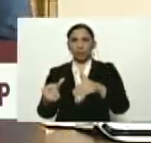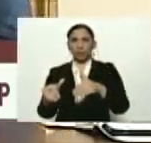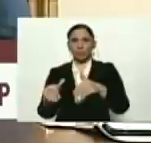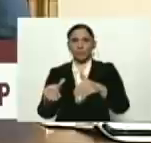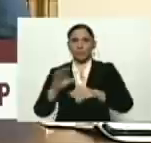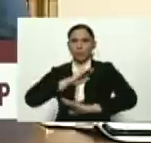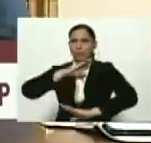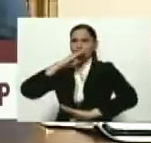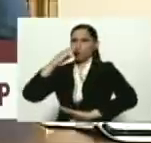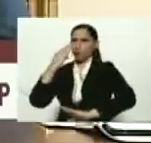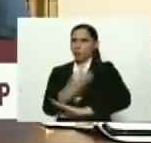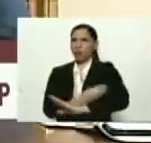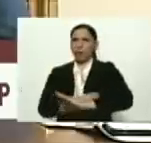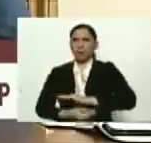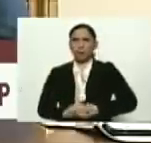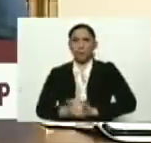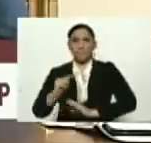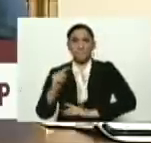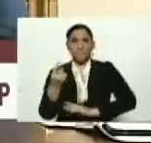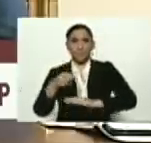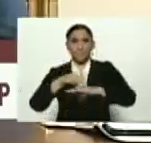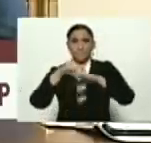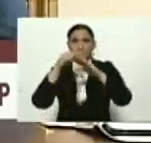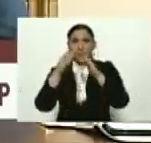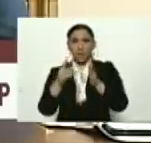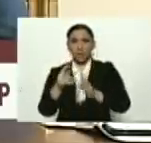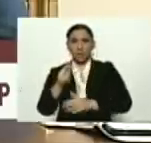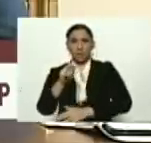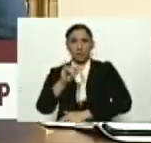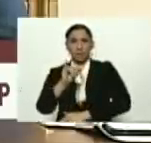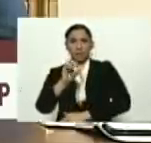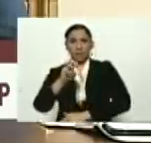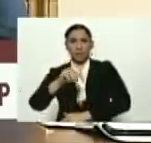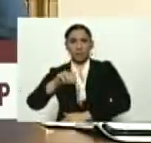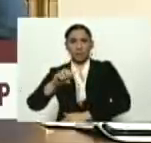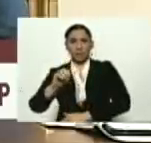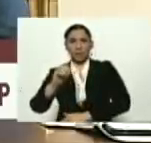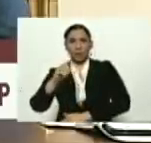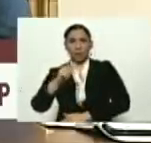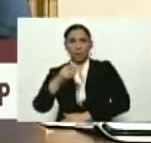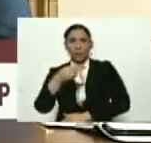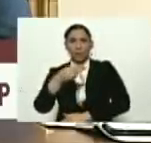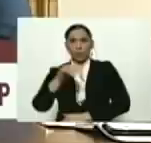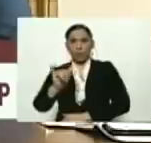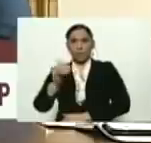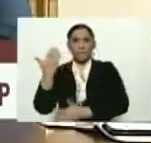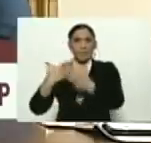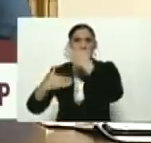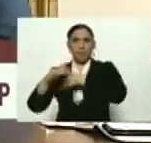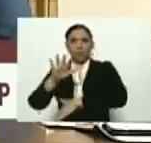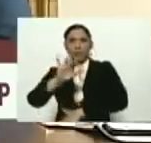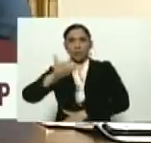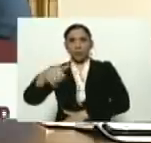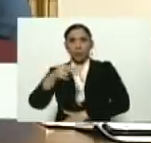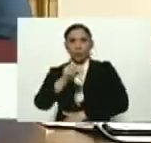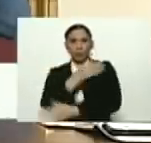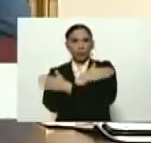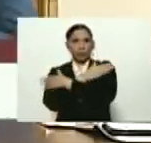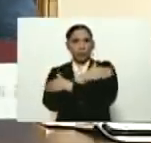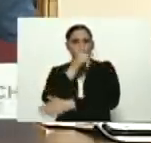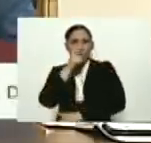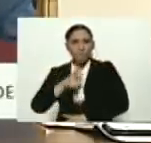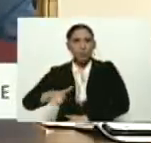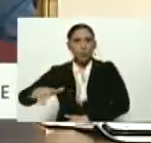abrumador del primer ministro Timothy Harris el pasado 5 de junio. Felicitaciones al